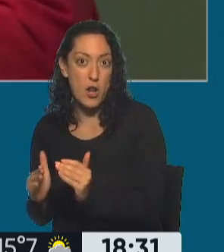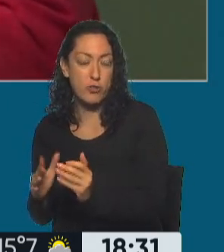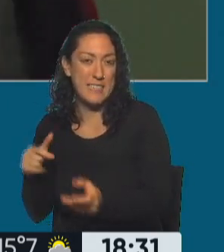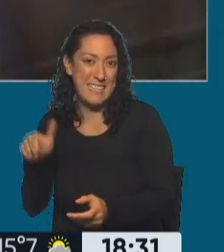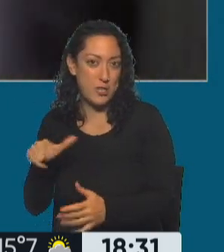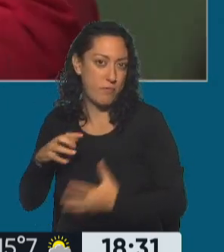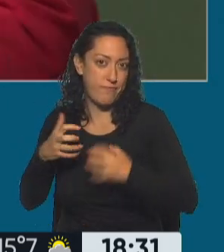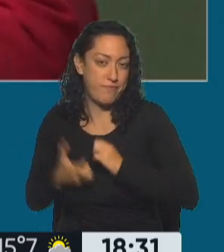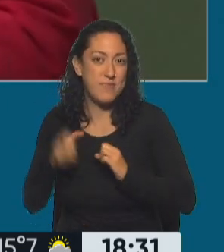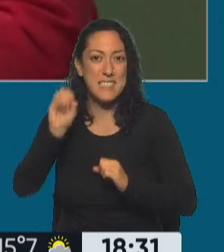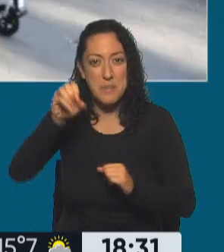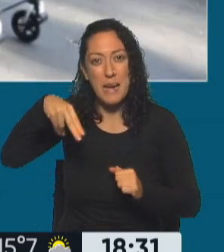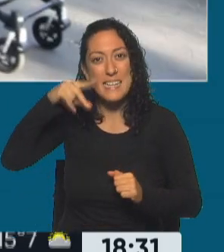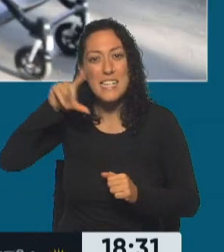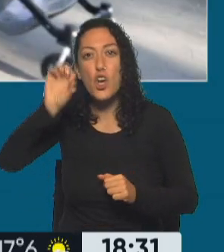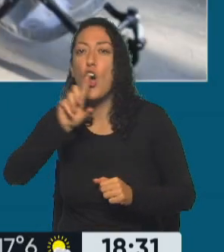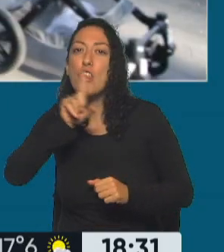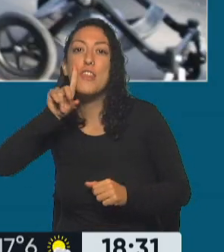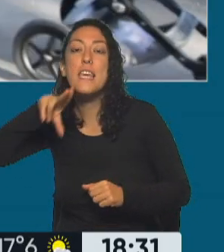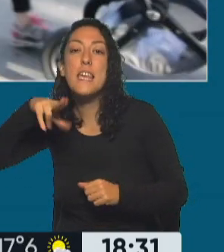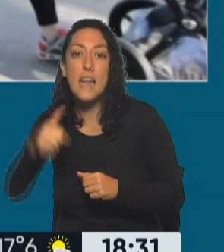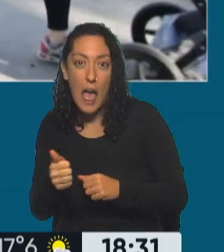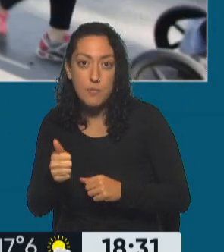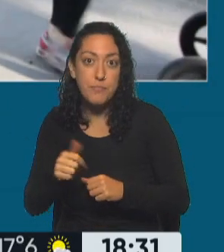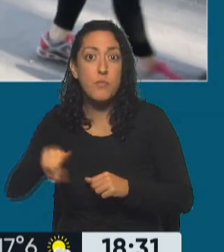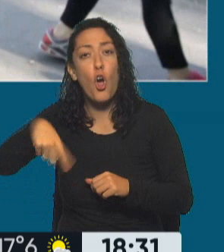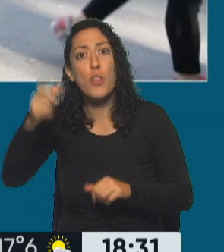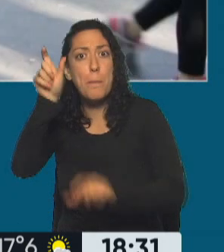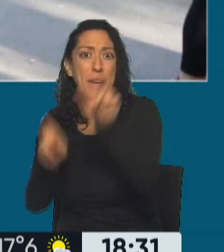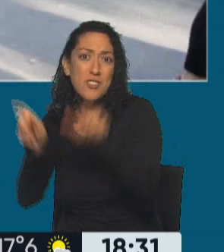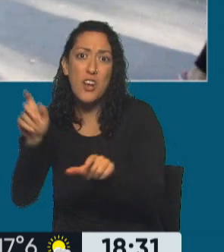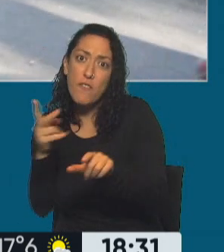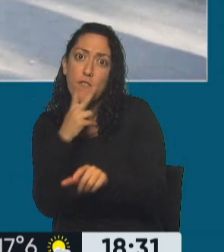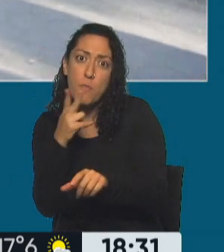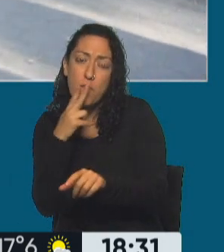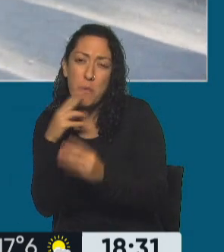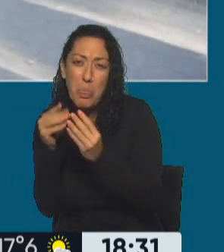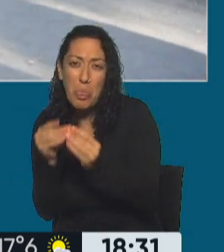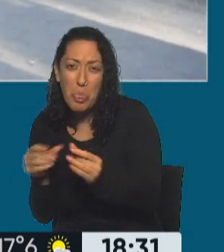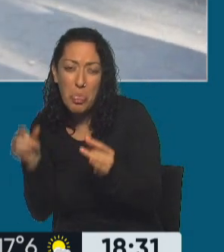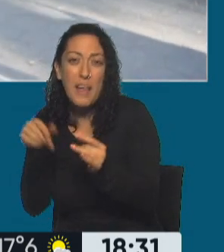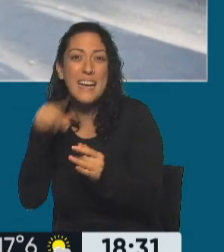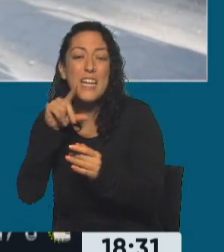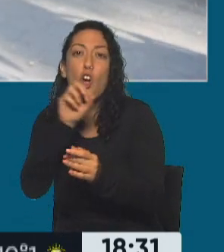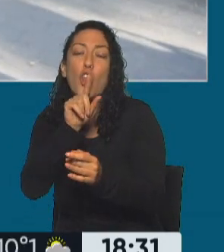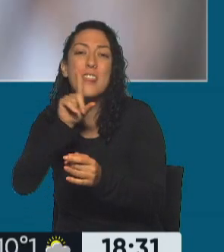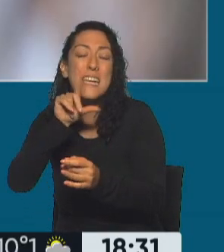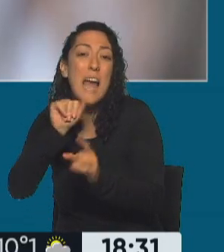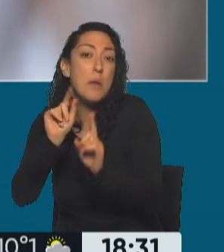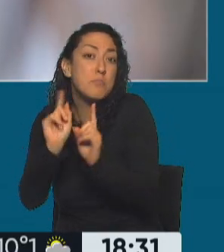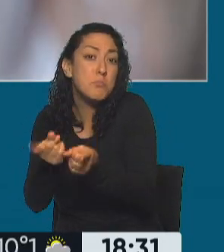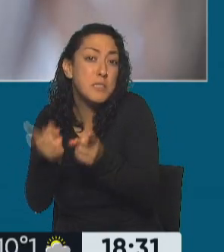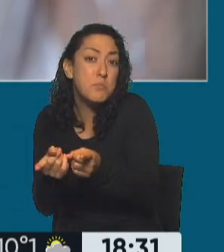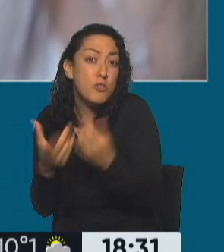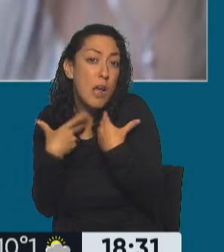nociva, que es la nicotina. Uh-huh. Después hay gente que se queda fumando líquido con nicotina y sigue generando